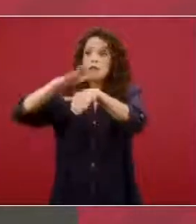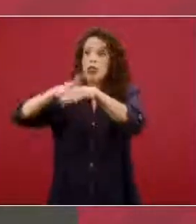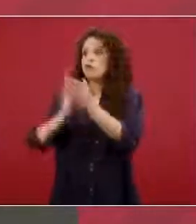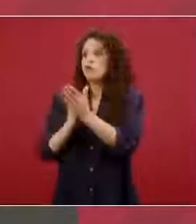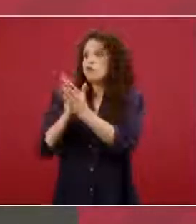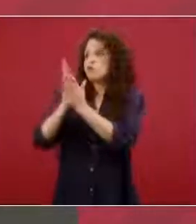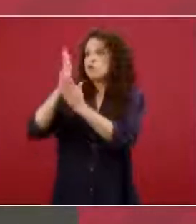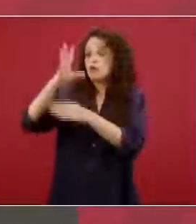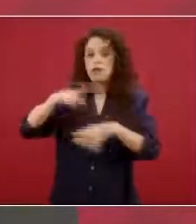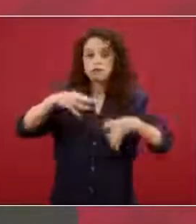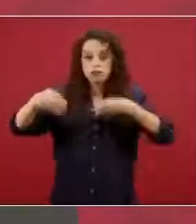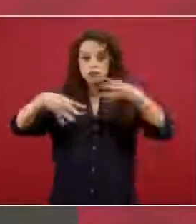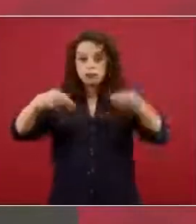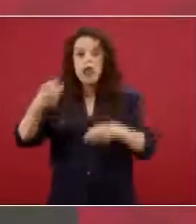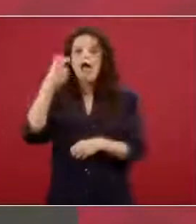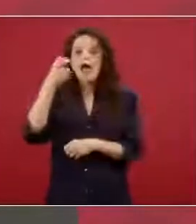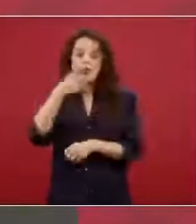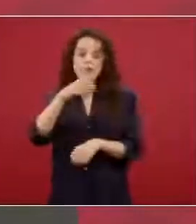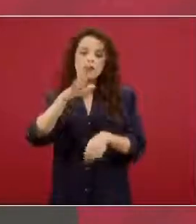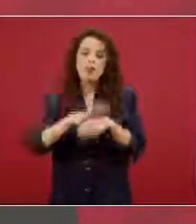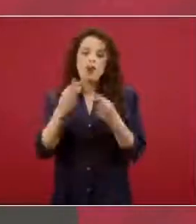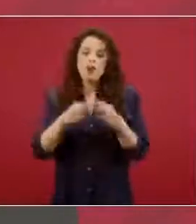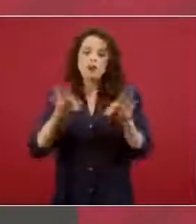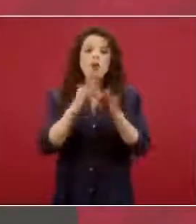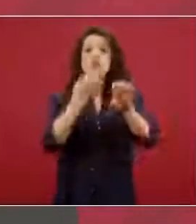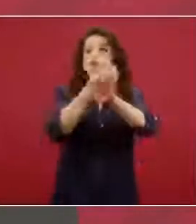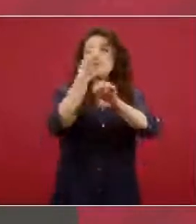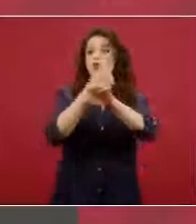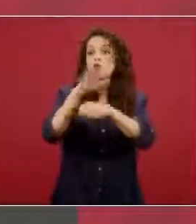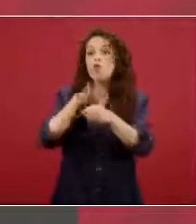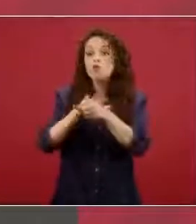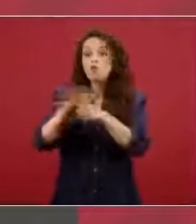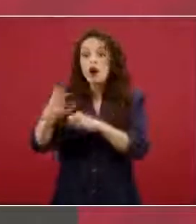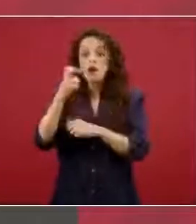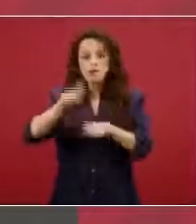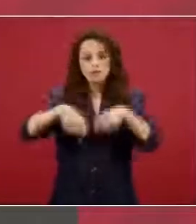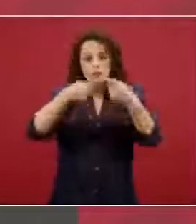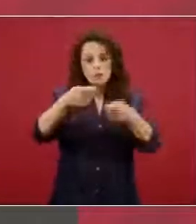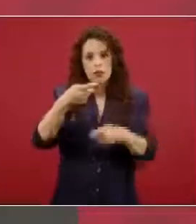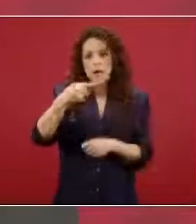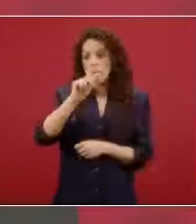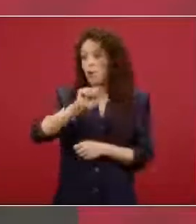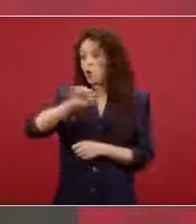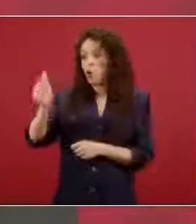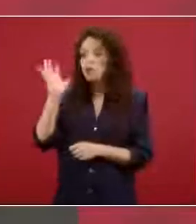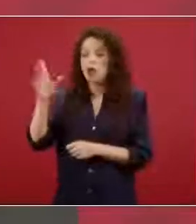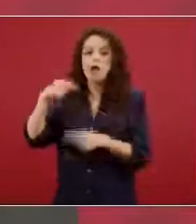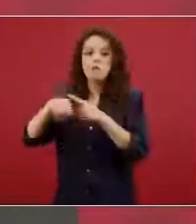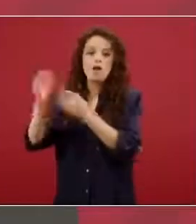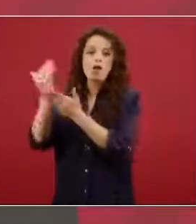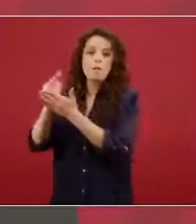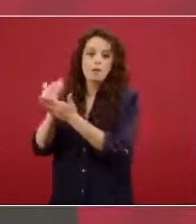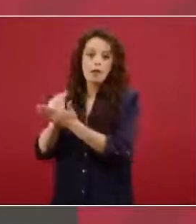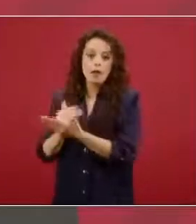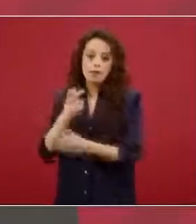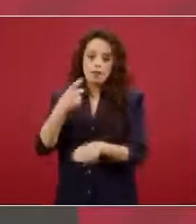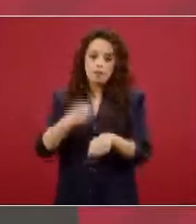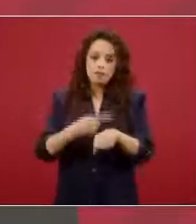prioritarios sobre estados que afortunadamente ya están teniendo una disminución muy significativa de los